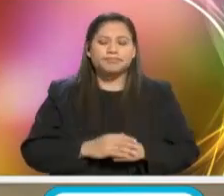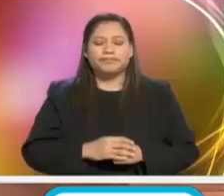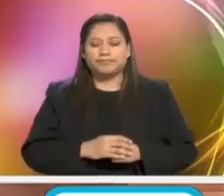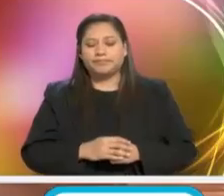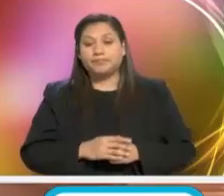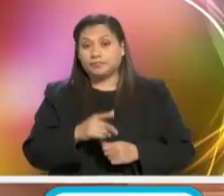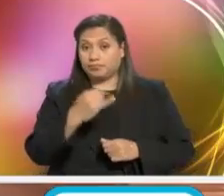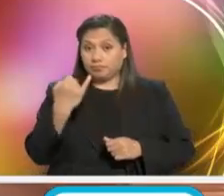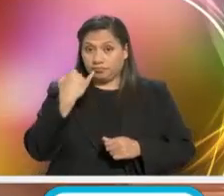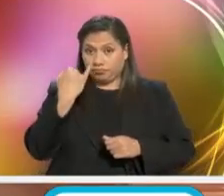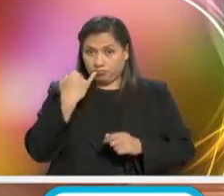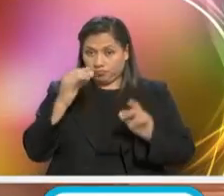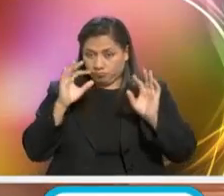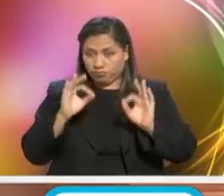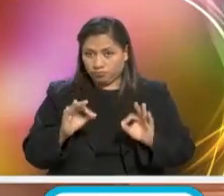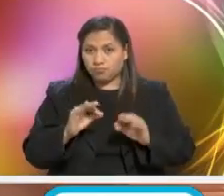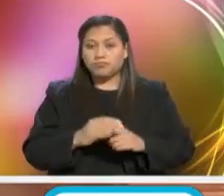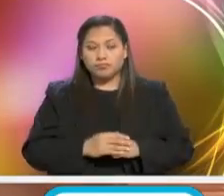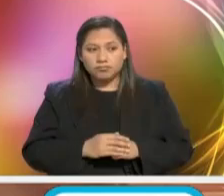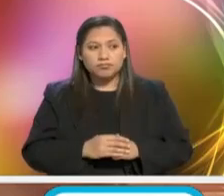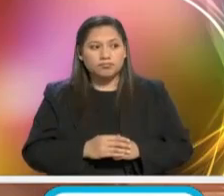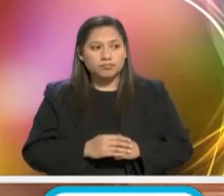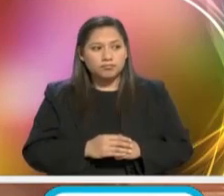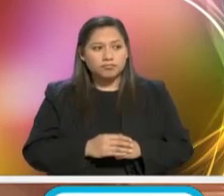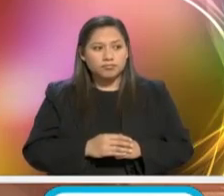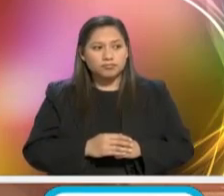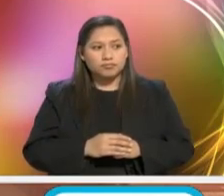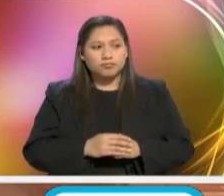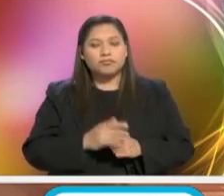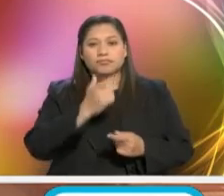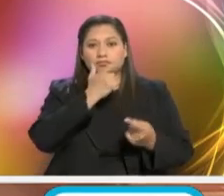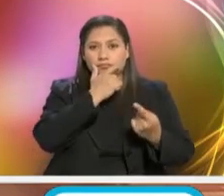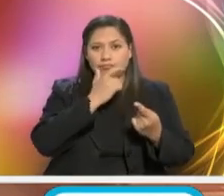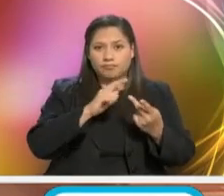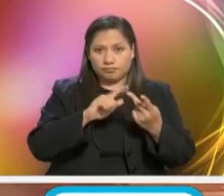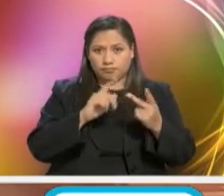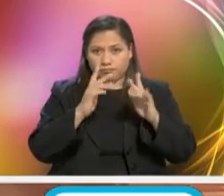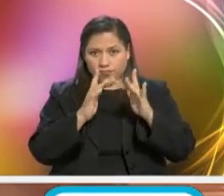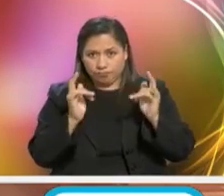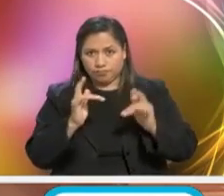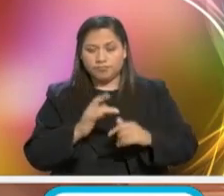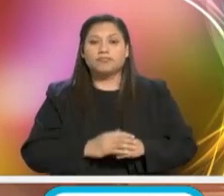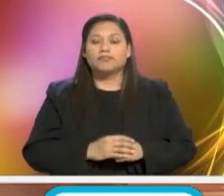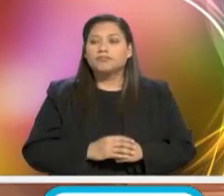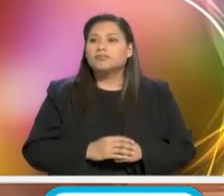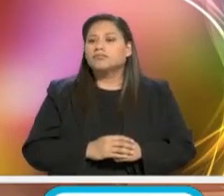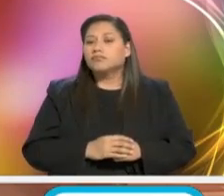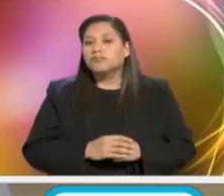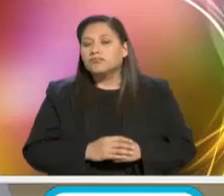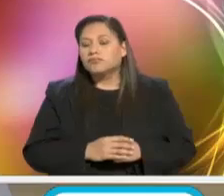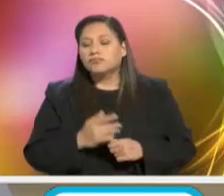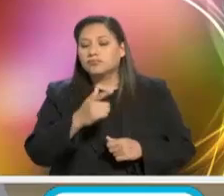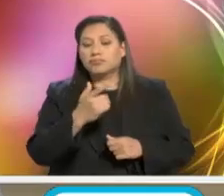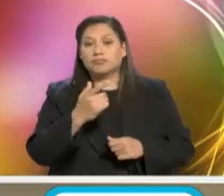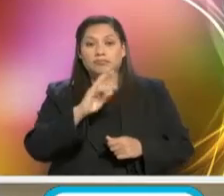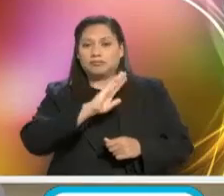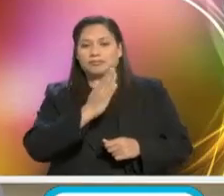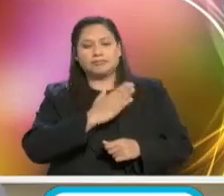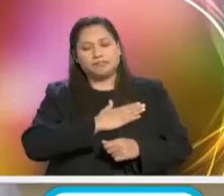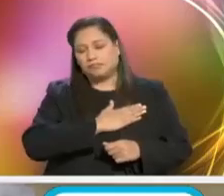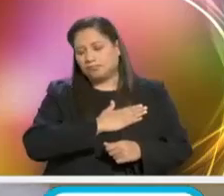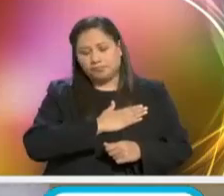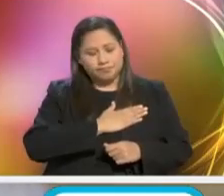Los idiomas exclusivos en general del Comité Olímpico son inglés y francés, de modo que no hay como recursos en español para